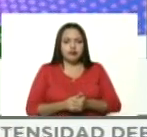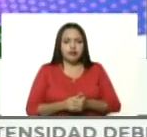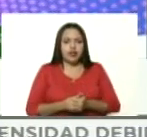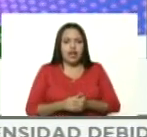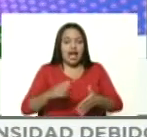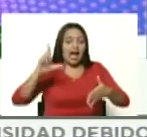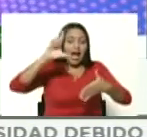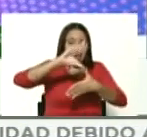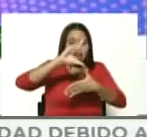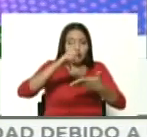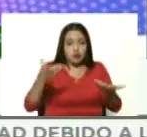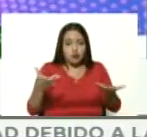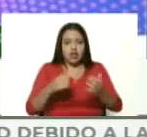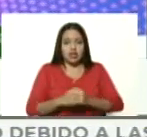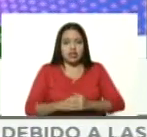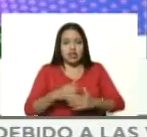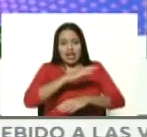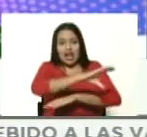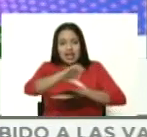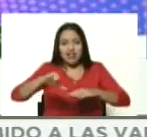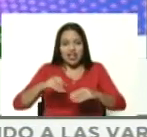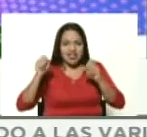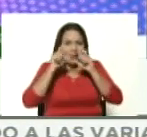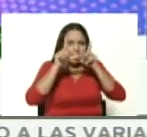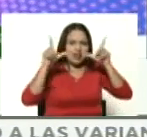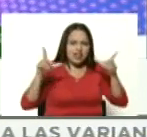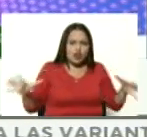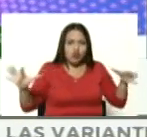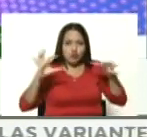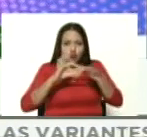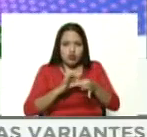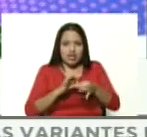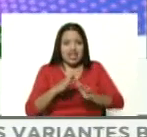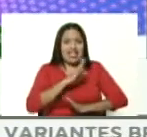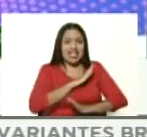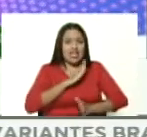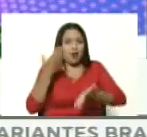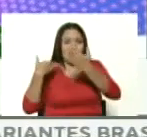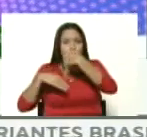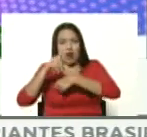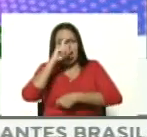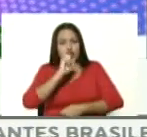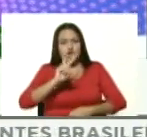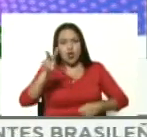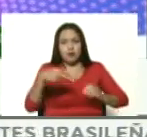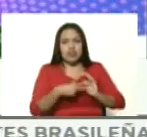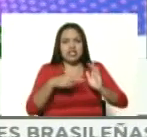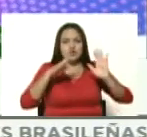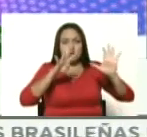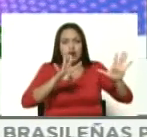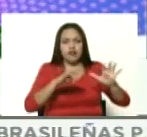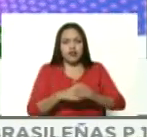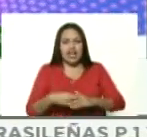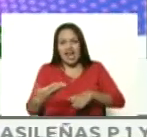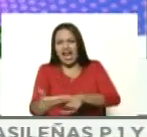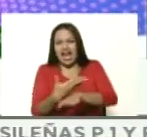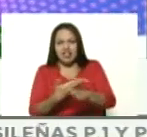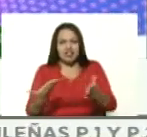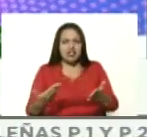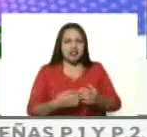América Latina caribeña despierta y unida que teníamos en el año 2009, antes de la